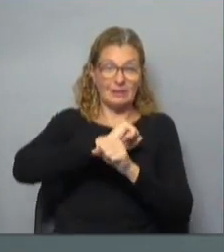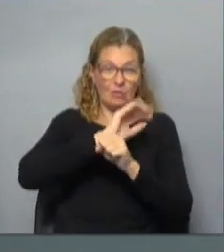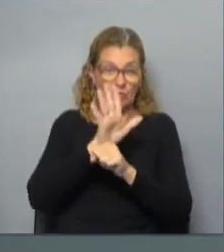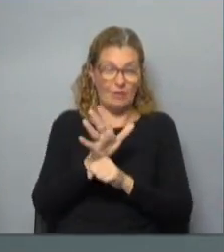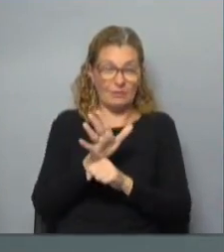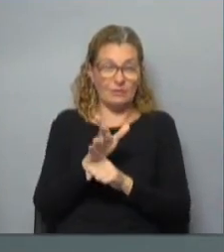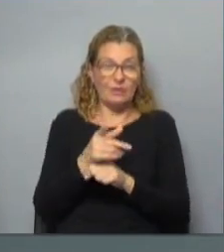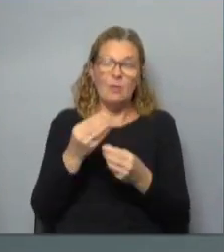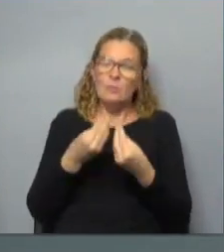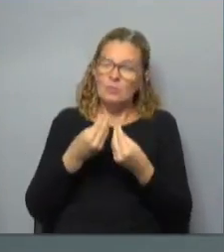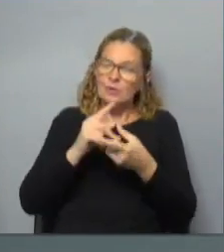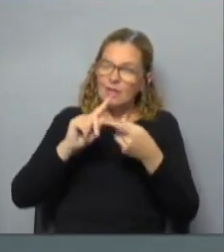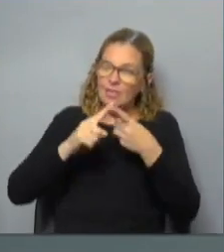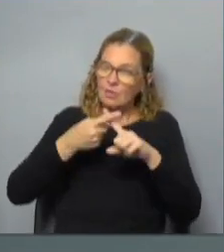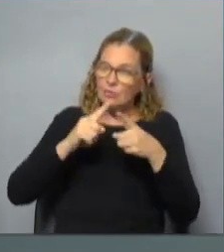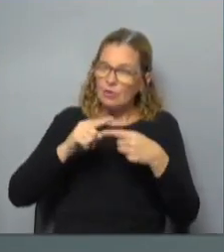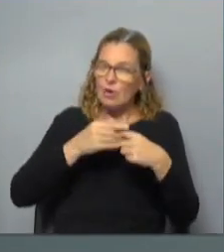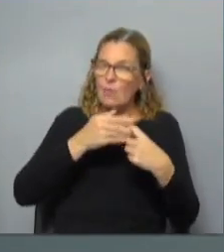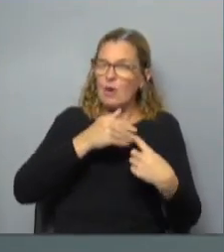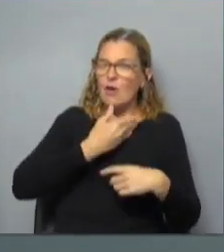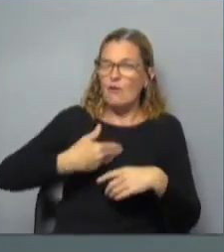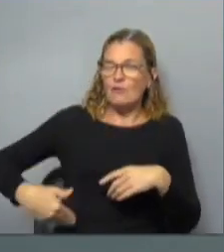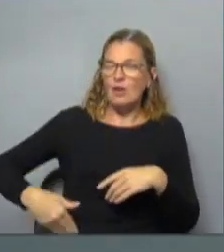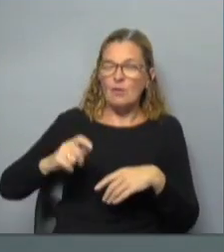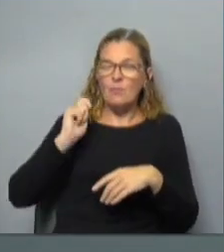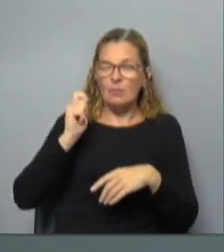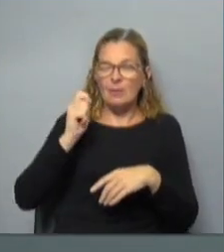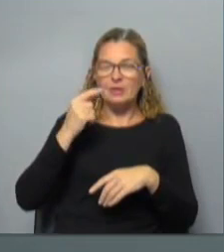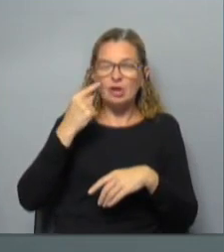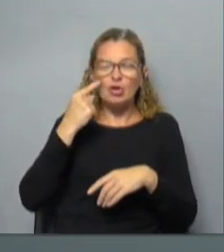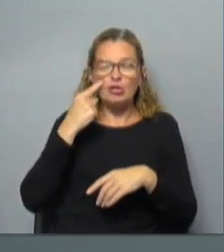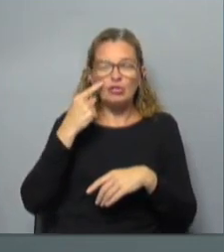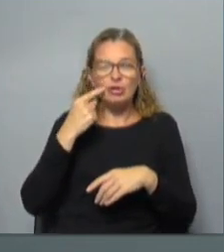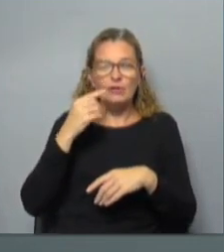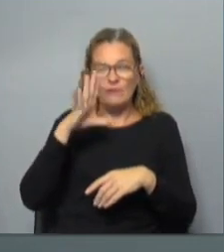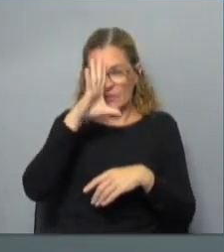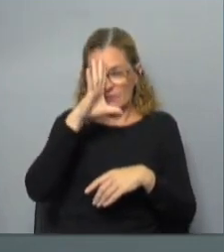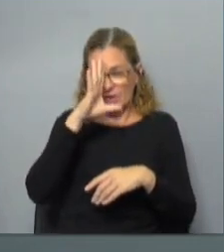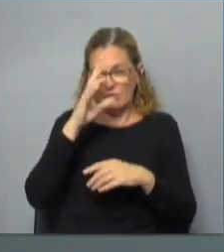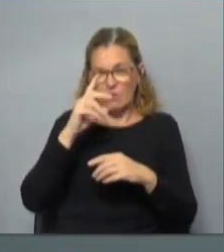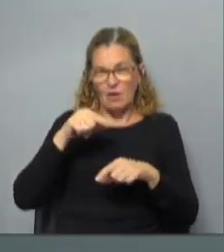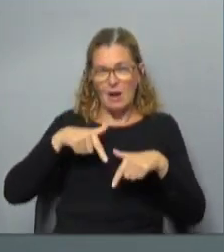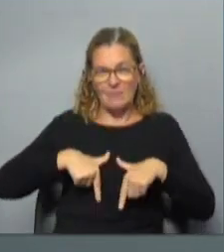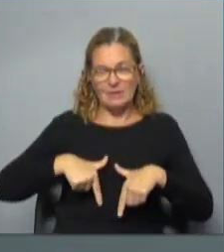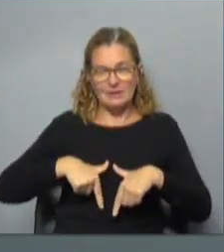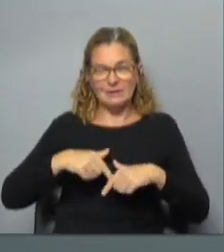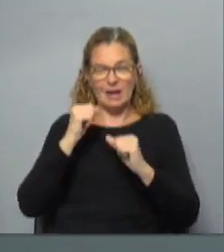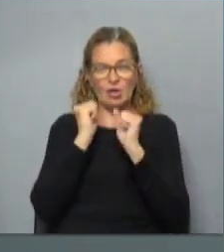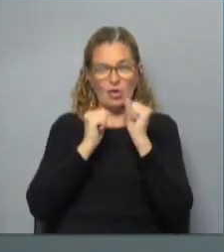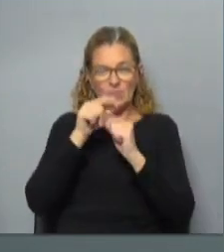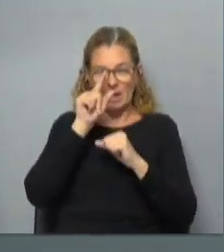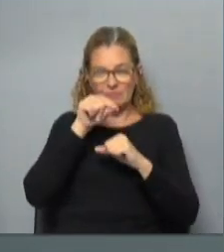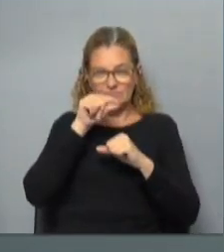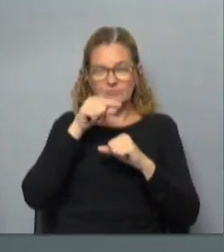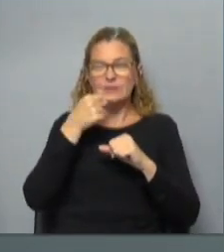ha habido mucha discusión con respecto a cómo el gobierno ha manejado públicamente estas cifras recordemos que en febrero la ministra de economía y finanzas azucena arbeleche